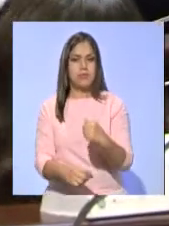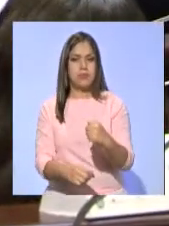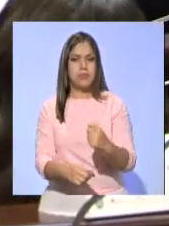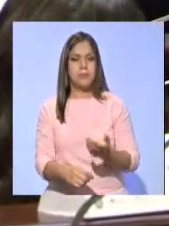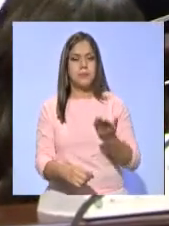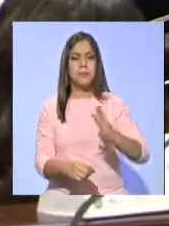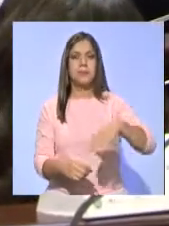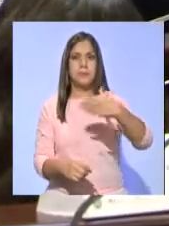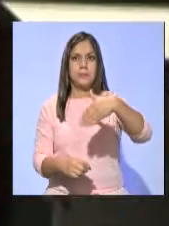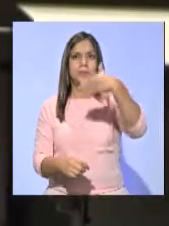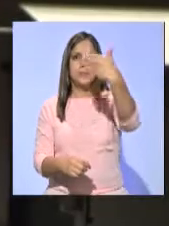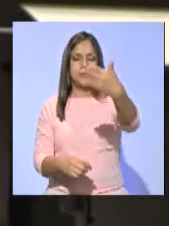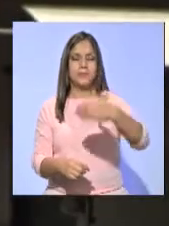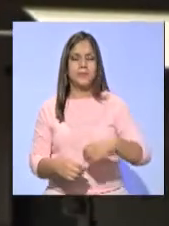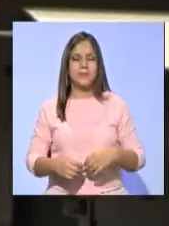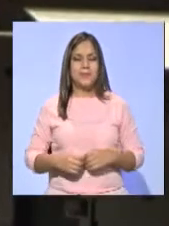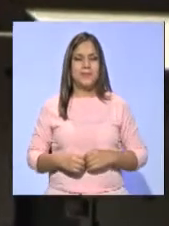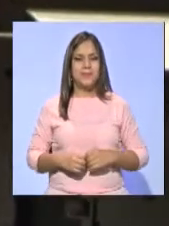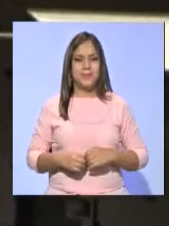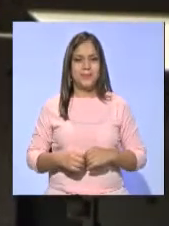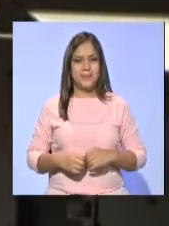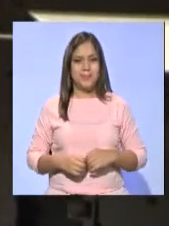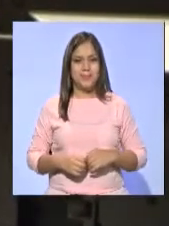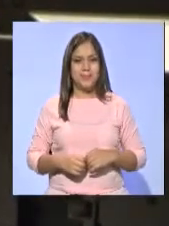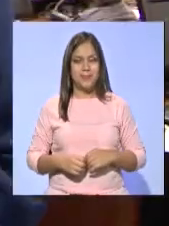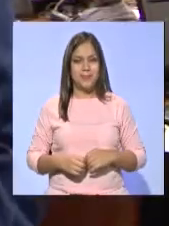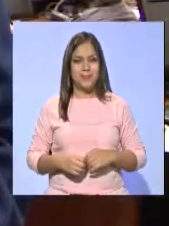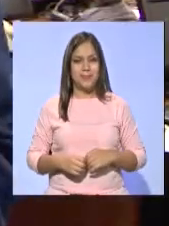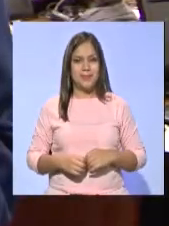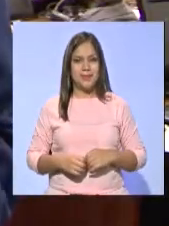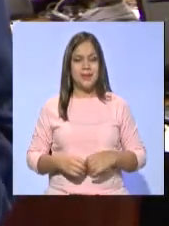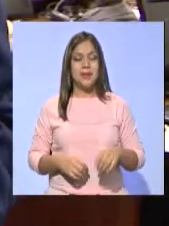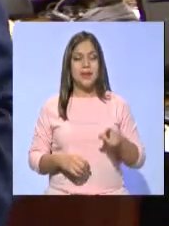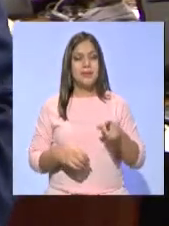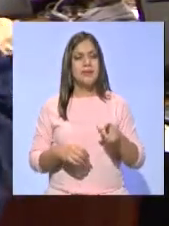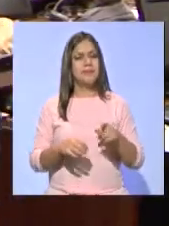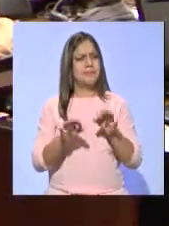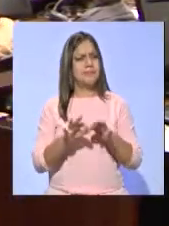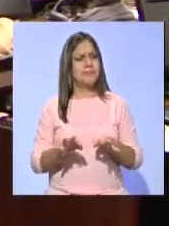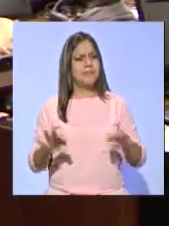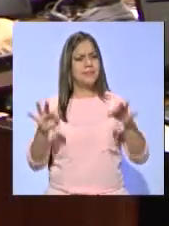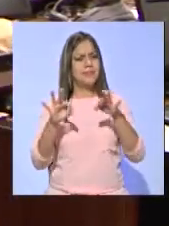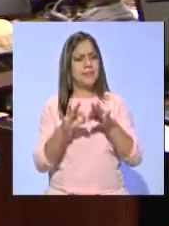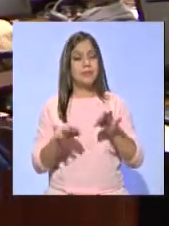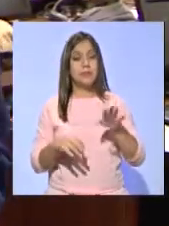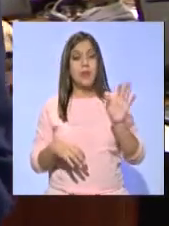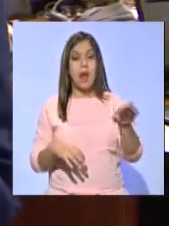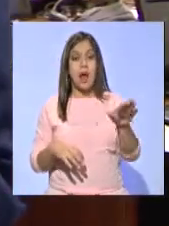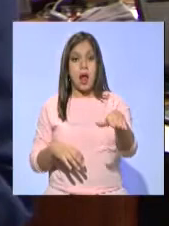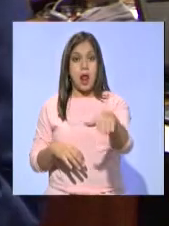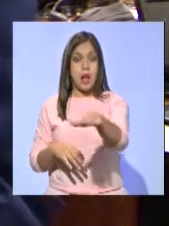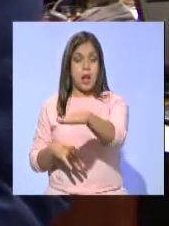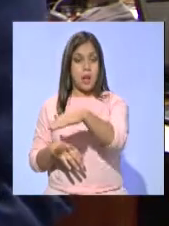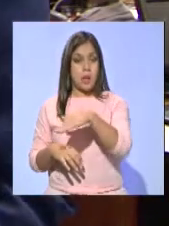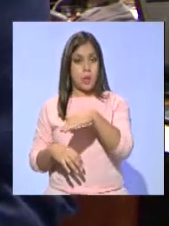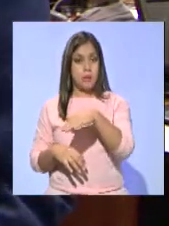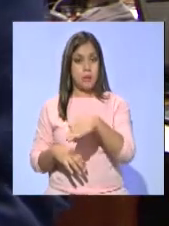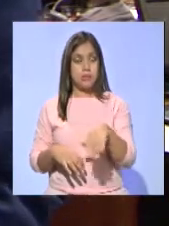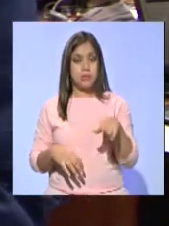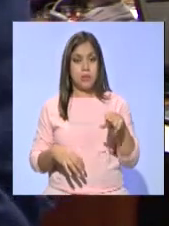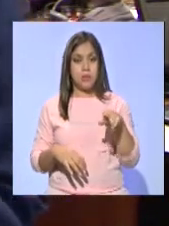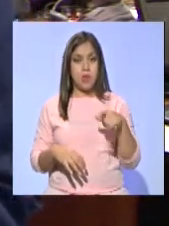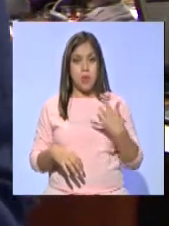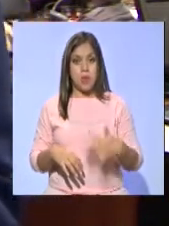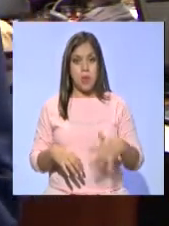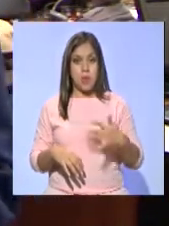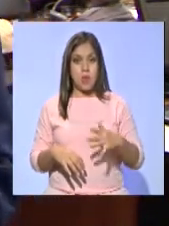en los siguientes periodos legislativos. Es súper interesante. Los alumnos, cuando se dan cuenta de las facultades